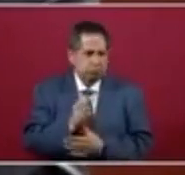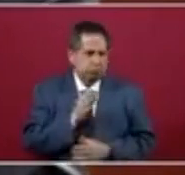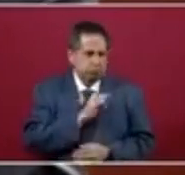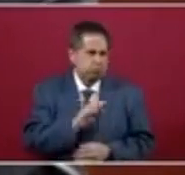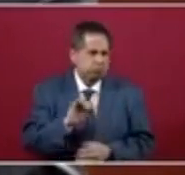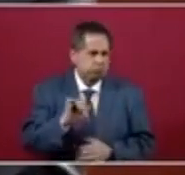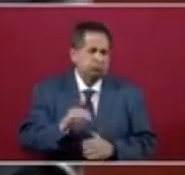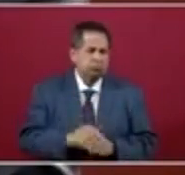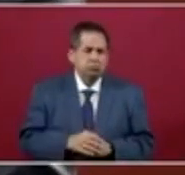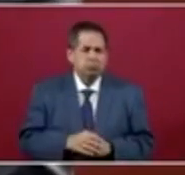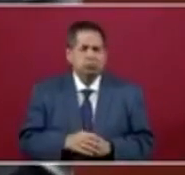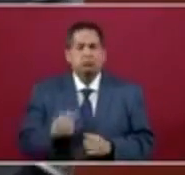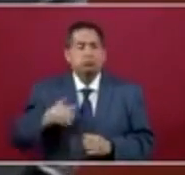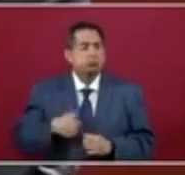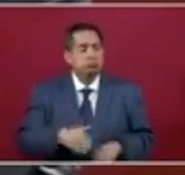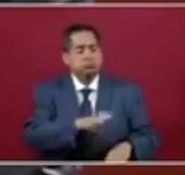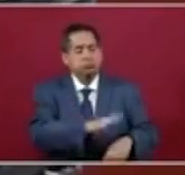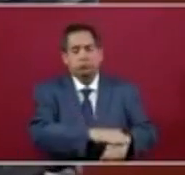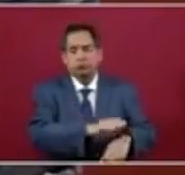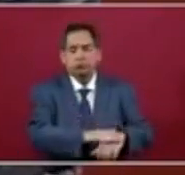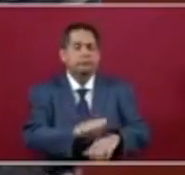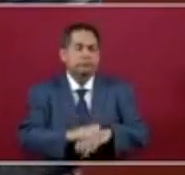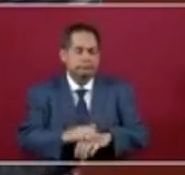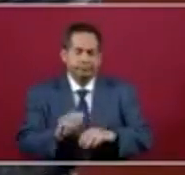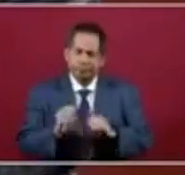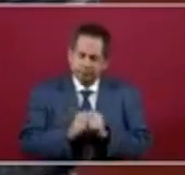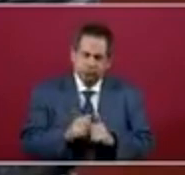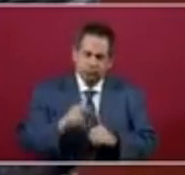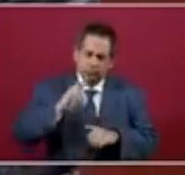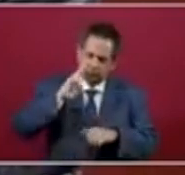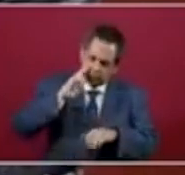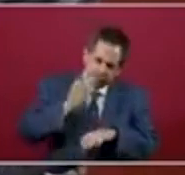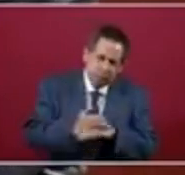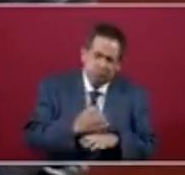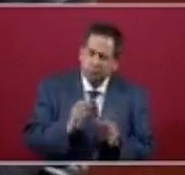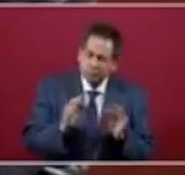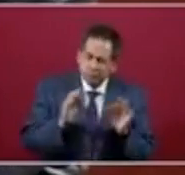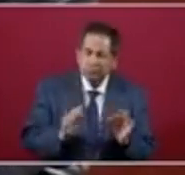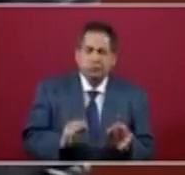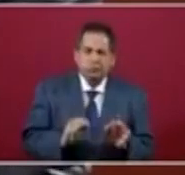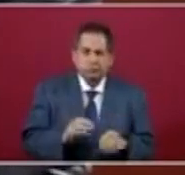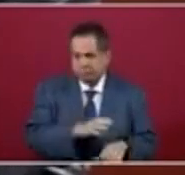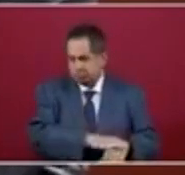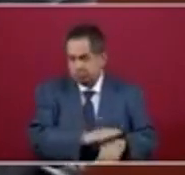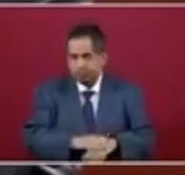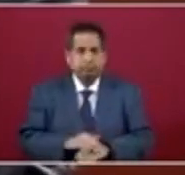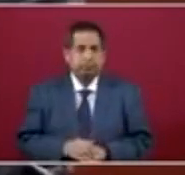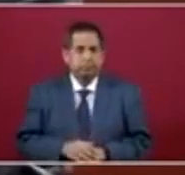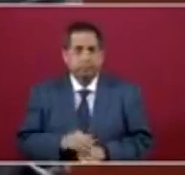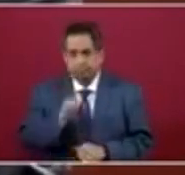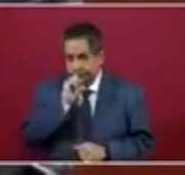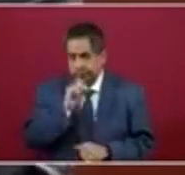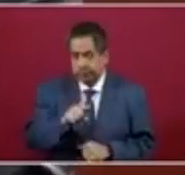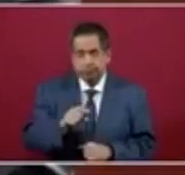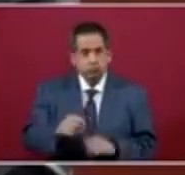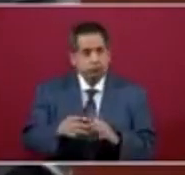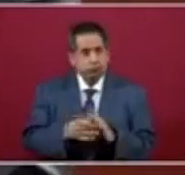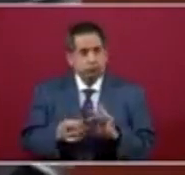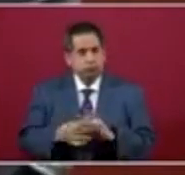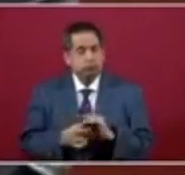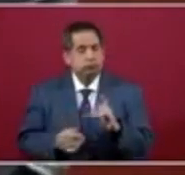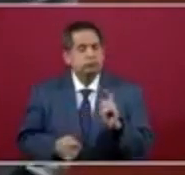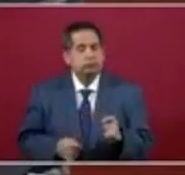Estamos llamando a que se actúe con mucha responsabilidad, que al mismo tiempo que